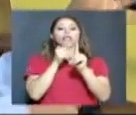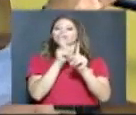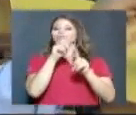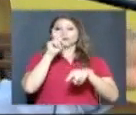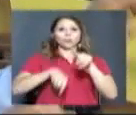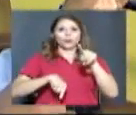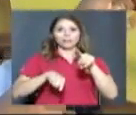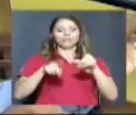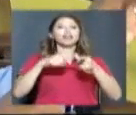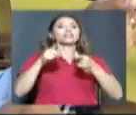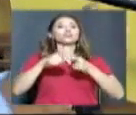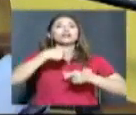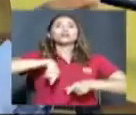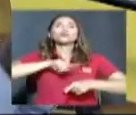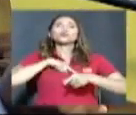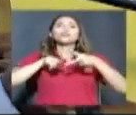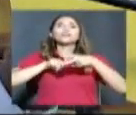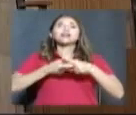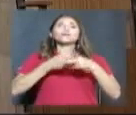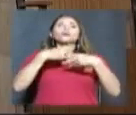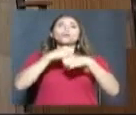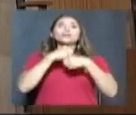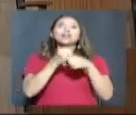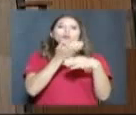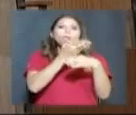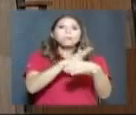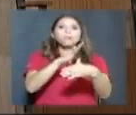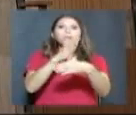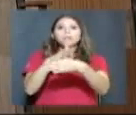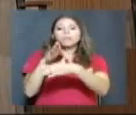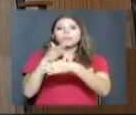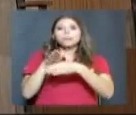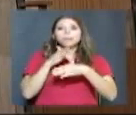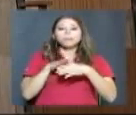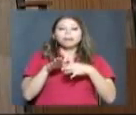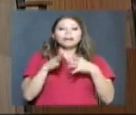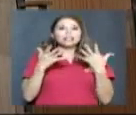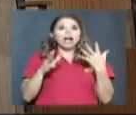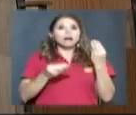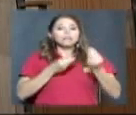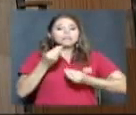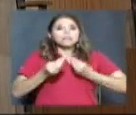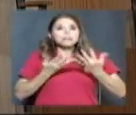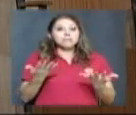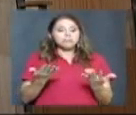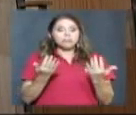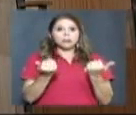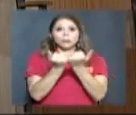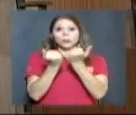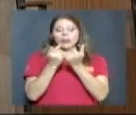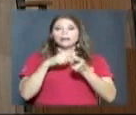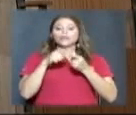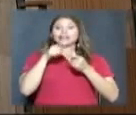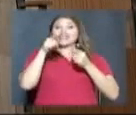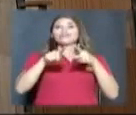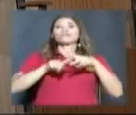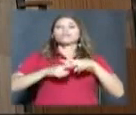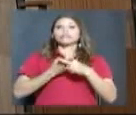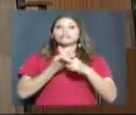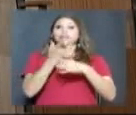ciertos bloques hasta que en algún momento ya no tenemos más, ¿verdad? Entonces ahí es donde entra la parte legal, ¿verdad?, que es